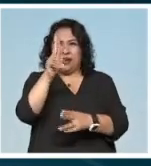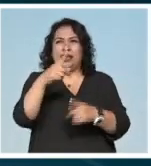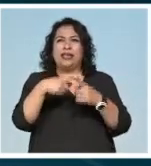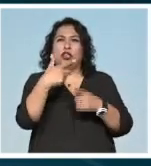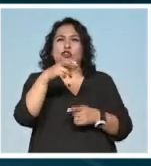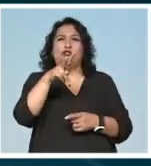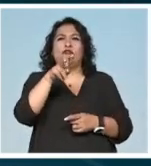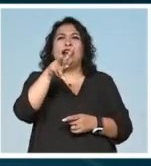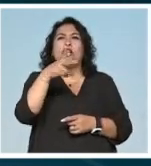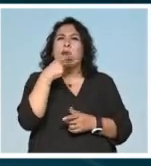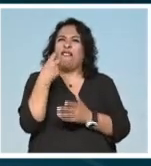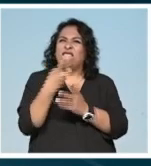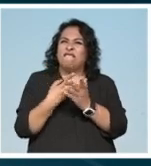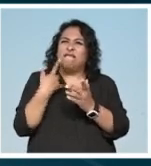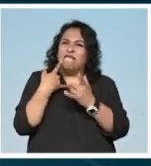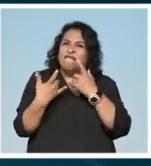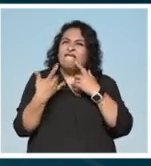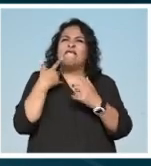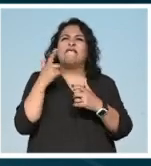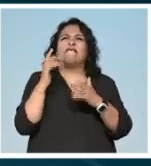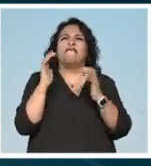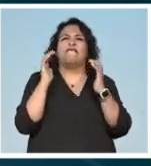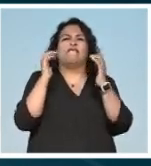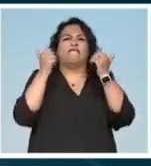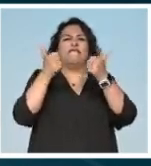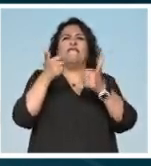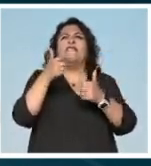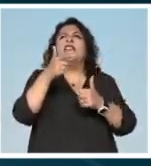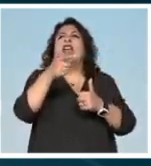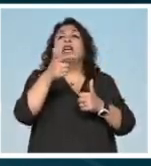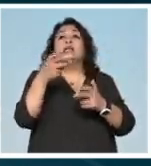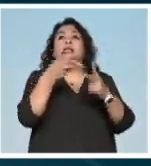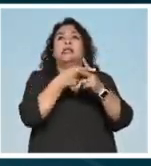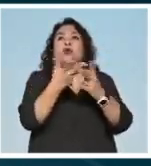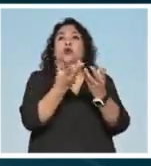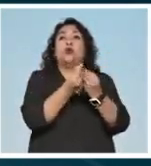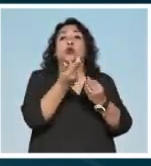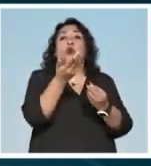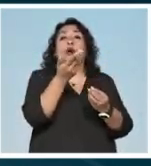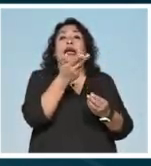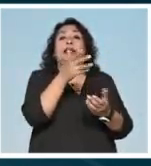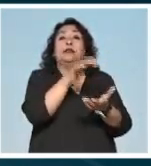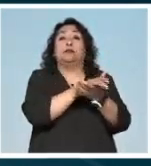Falcone, un luchador antimafia que fue asesinado junto a su esposa y 3 de sus escoltas en